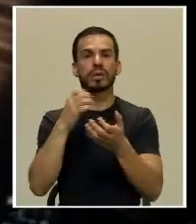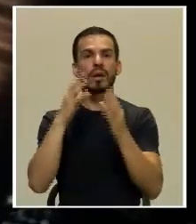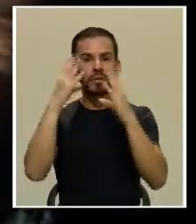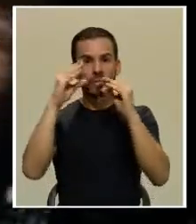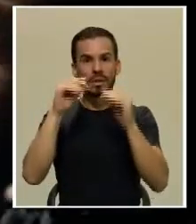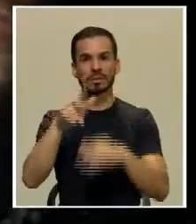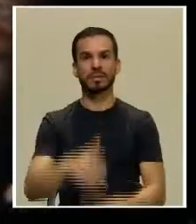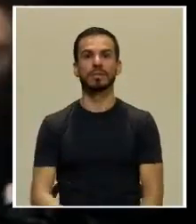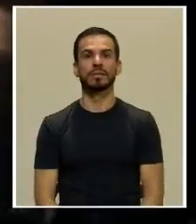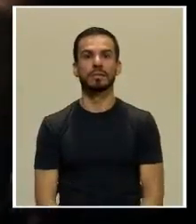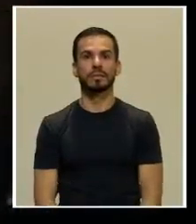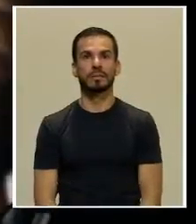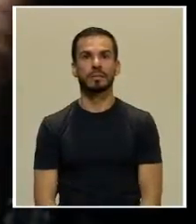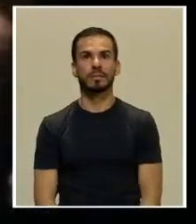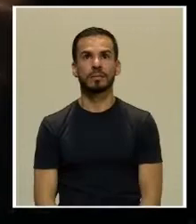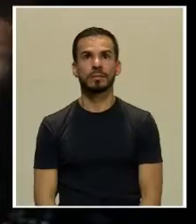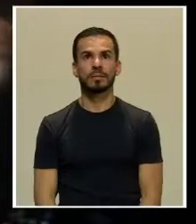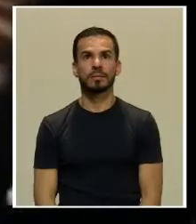venta.